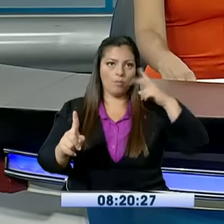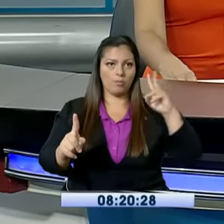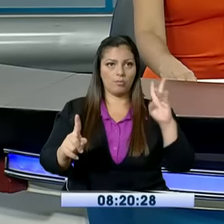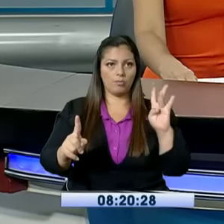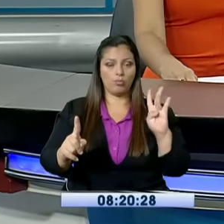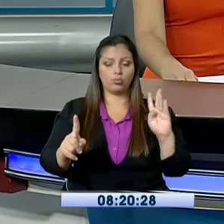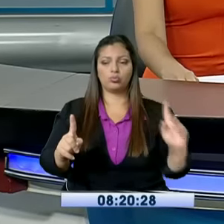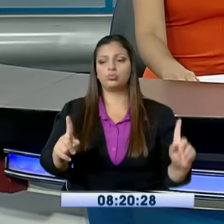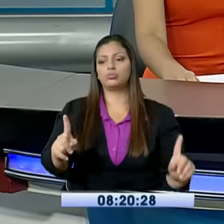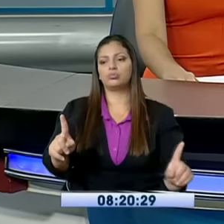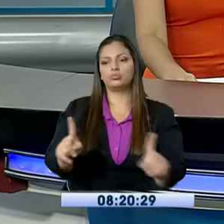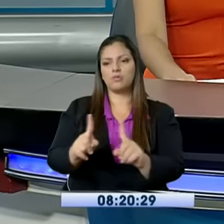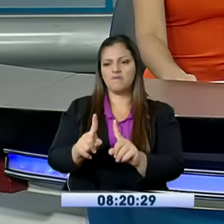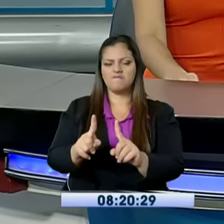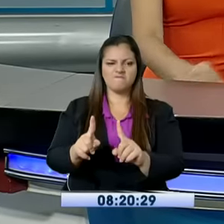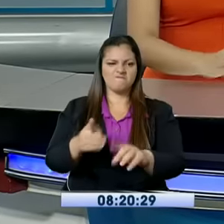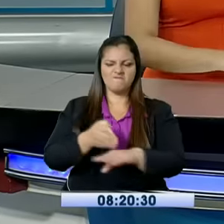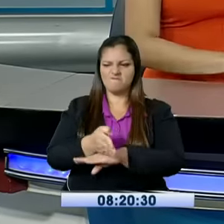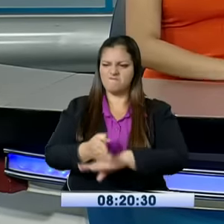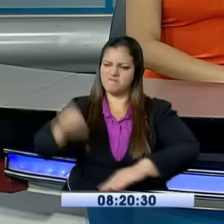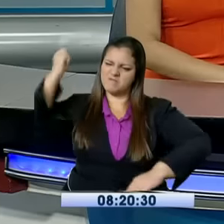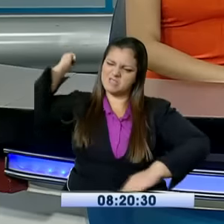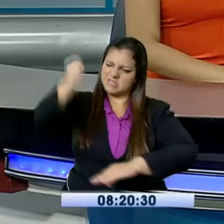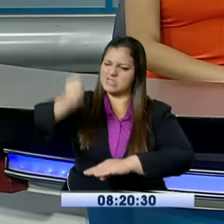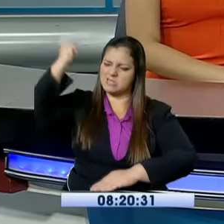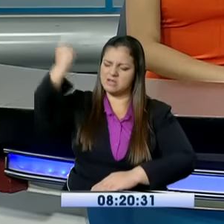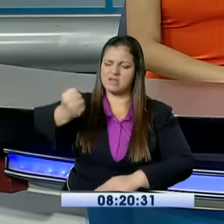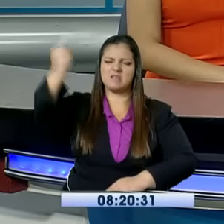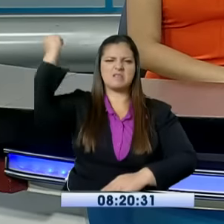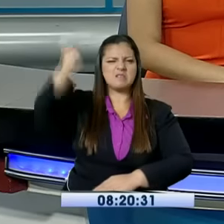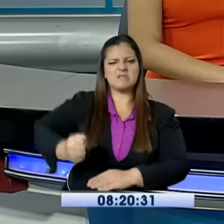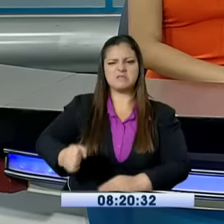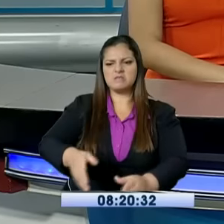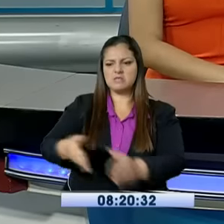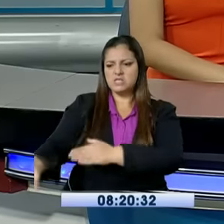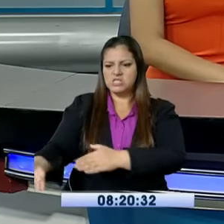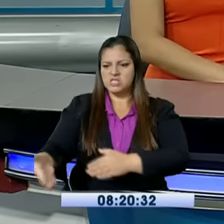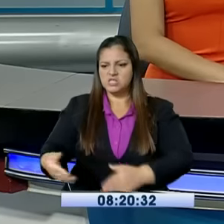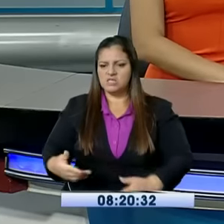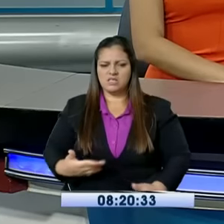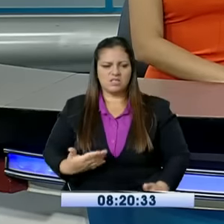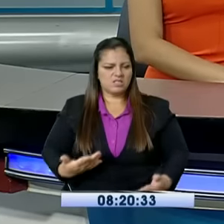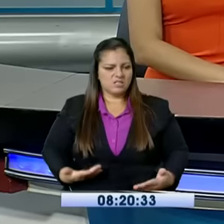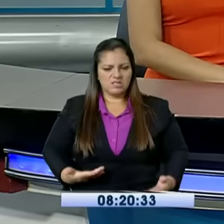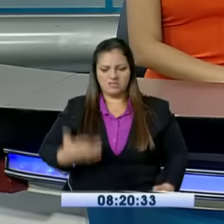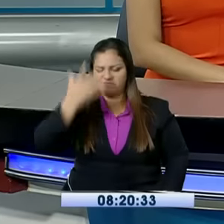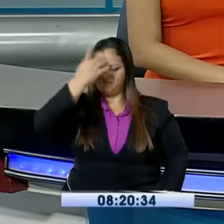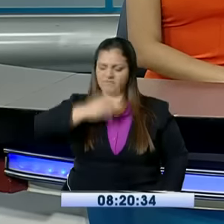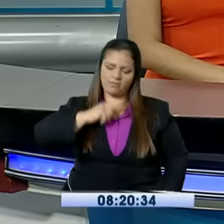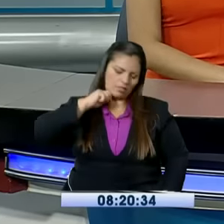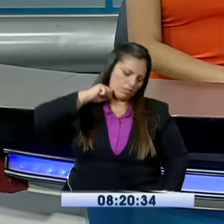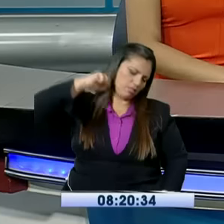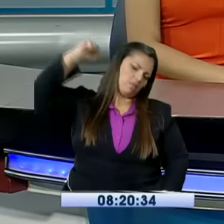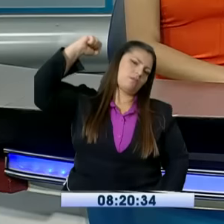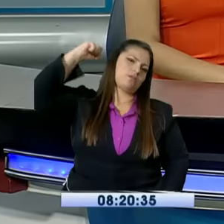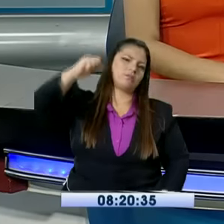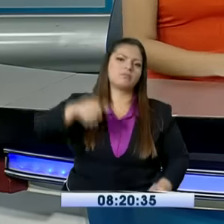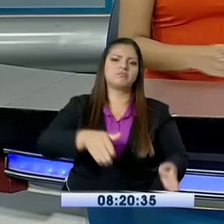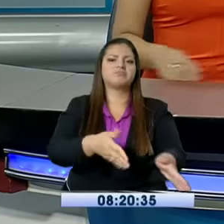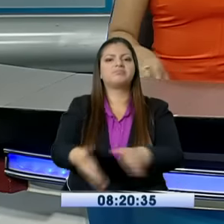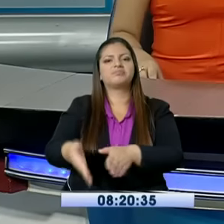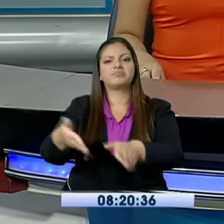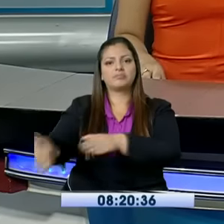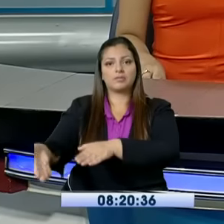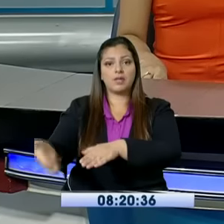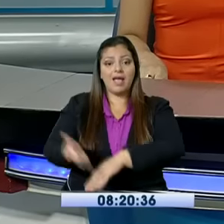se ha informado, el hombre dejó una carta pidiendo disculpas o perdón a su familia por esta tragedia que causó